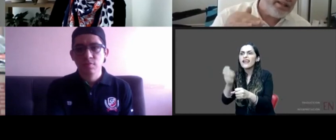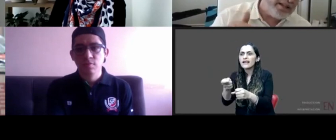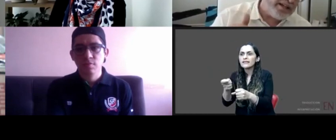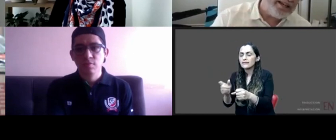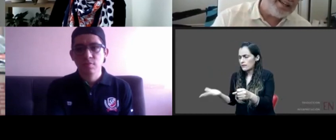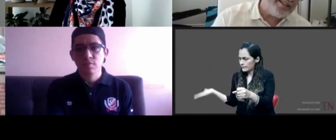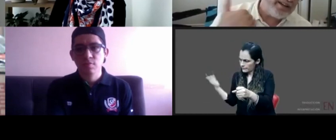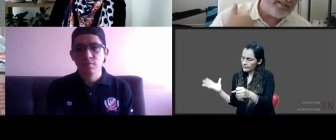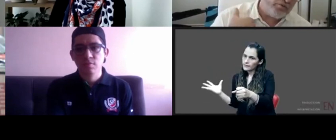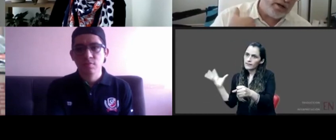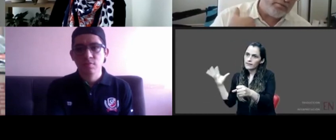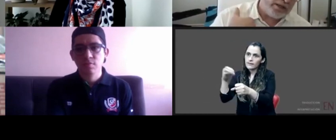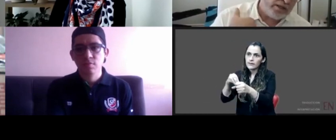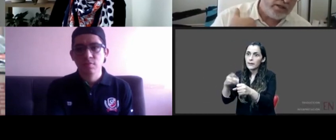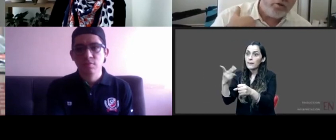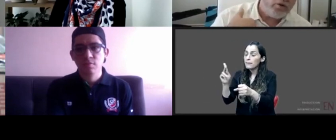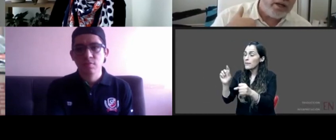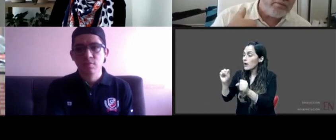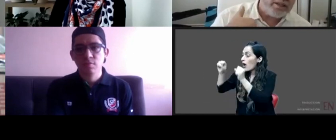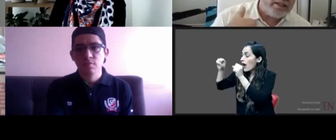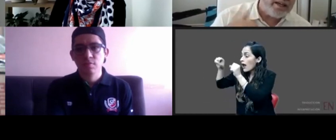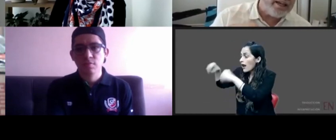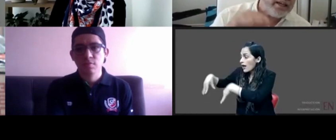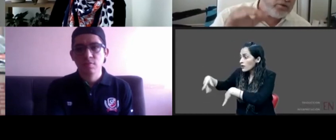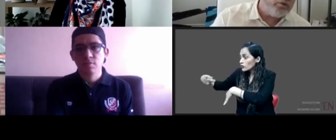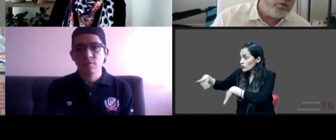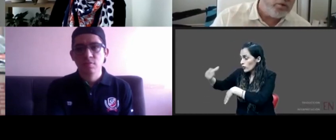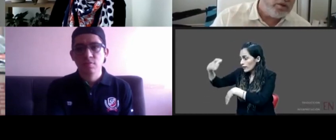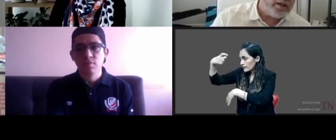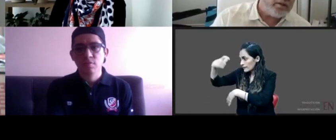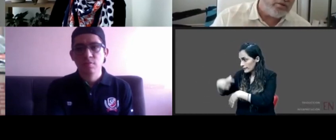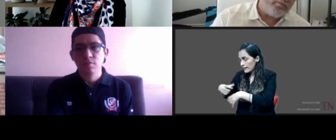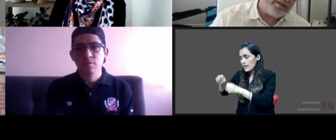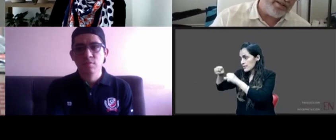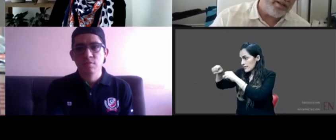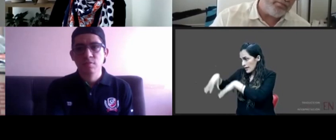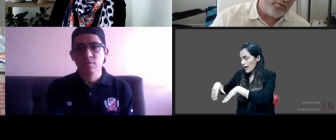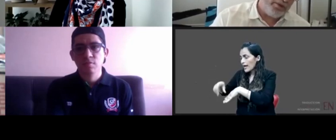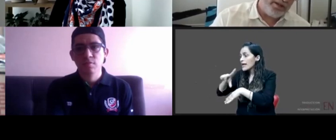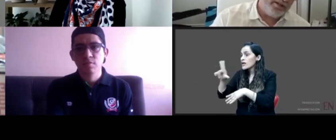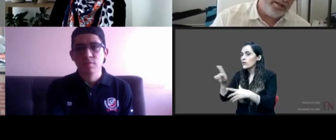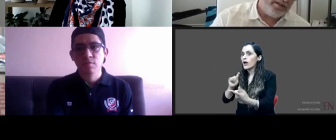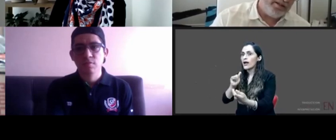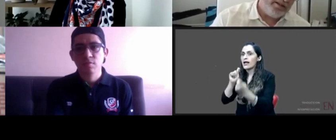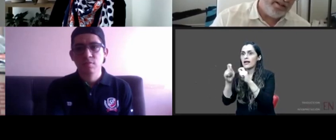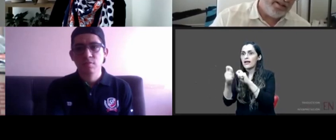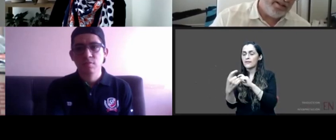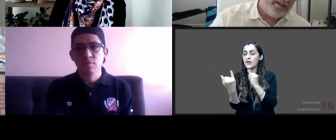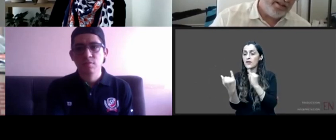la medida en que te hagas igual a mí, no en la medida en que tú tengas una presencia propia.